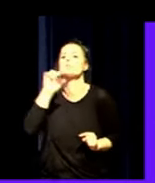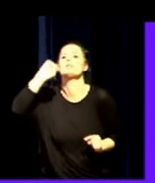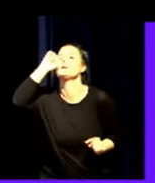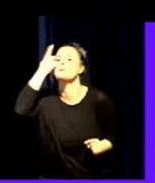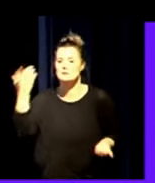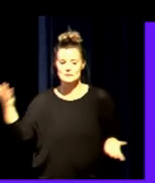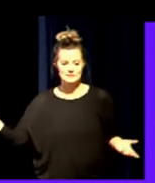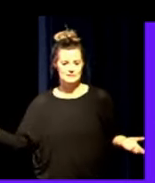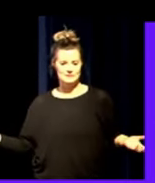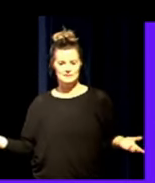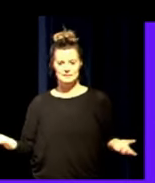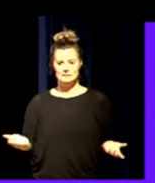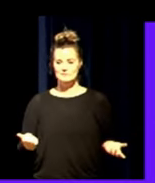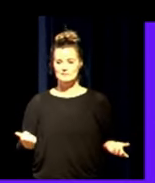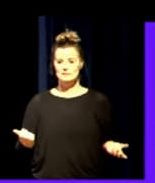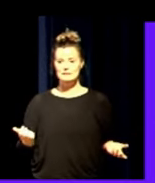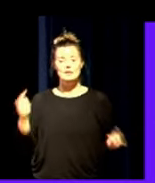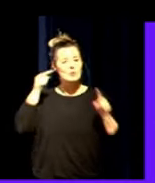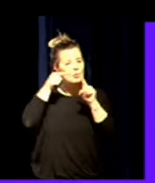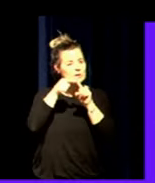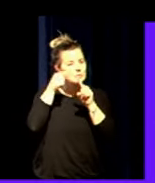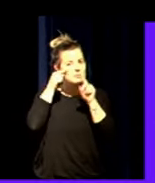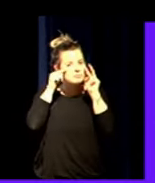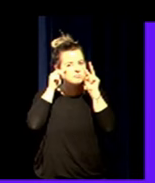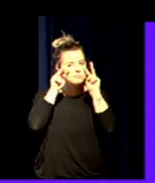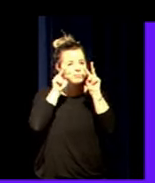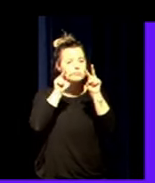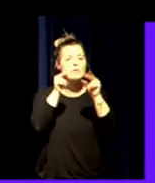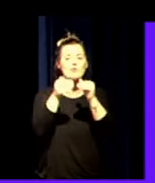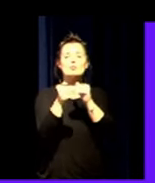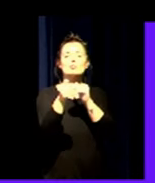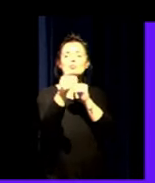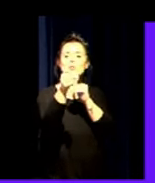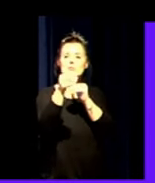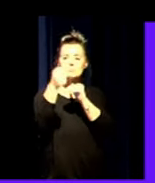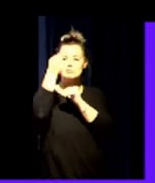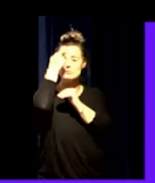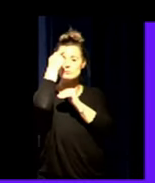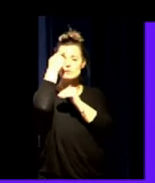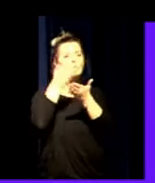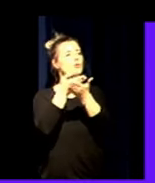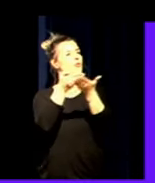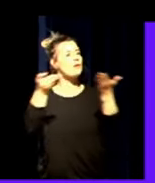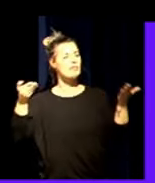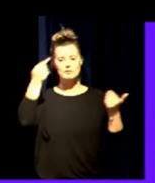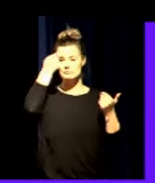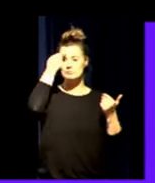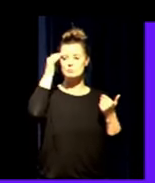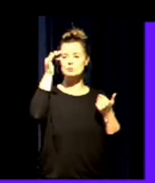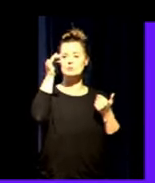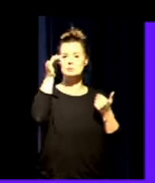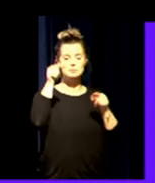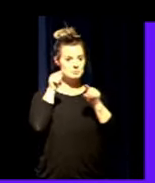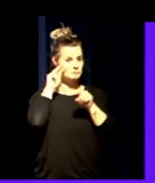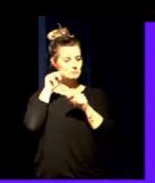guste. Para que miremos al futuro con confianza. Yo creo que tenemos que mirar con confianza, con positividad. Es